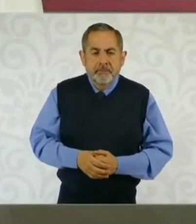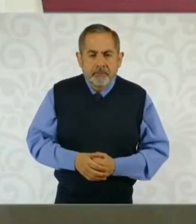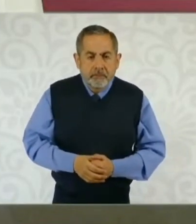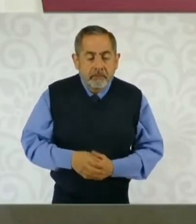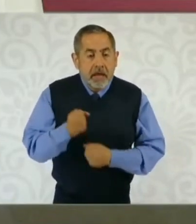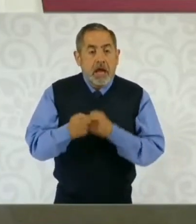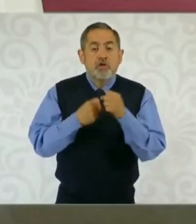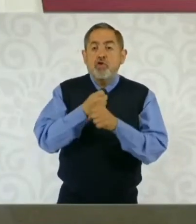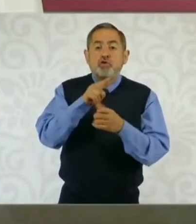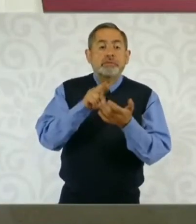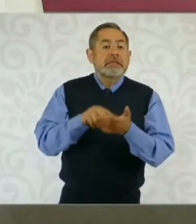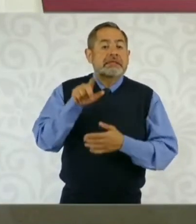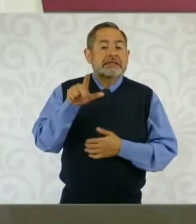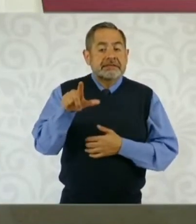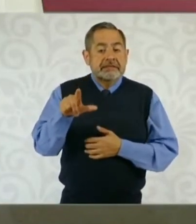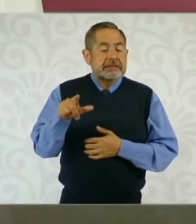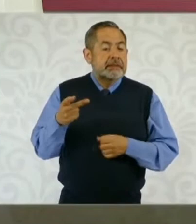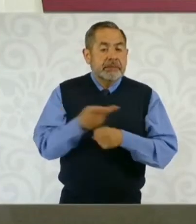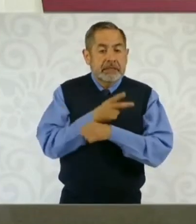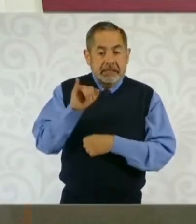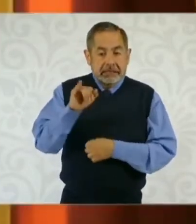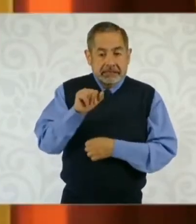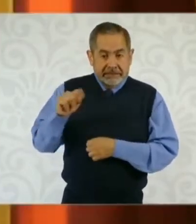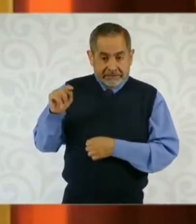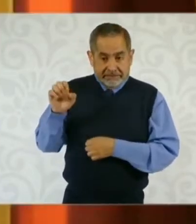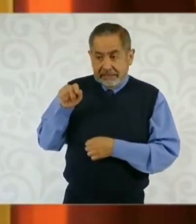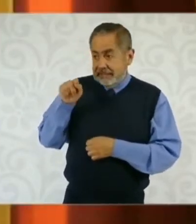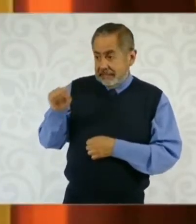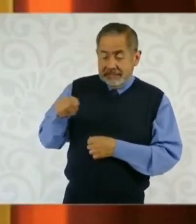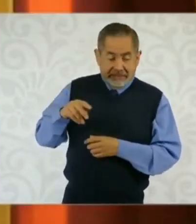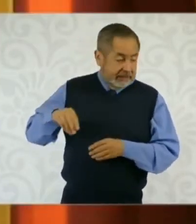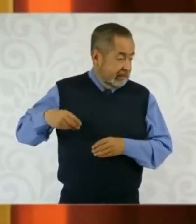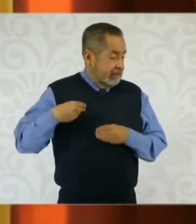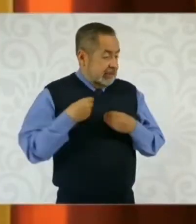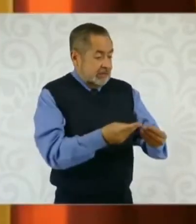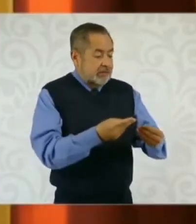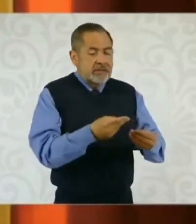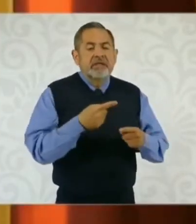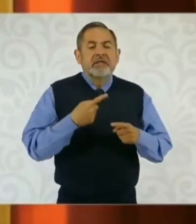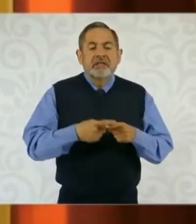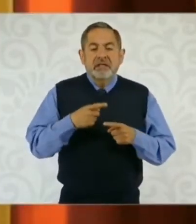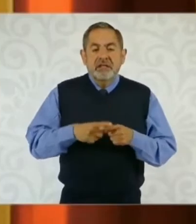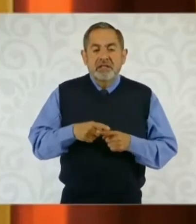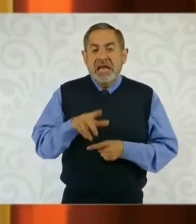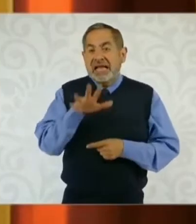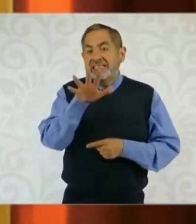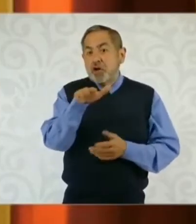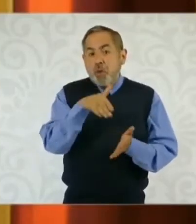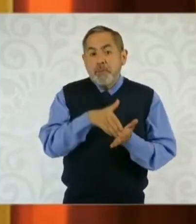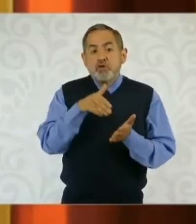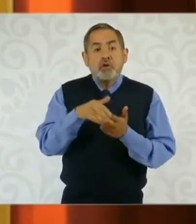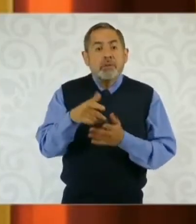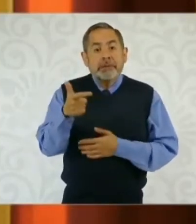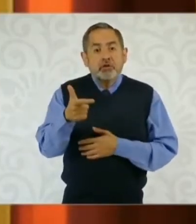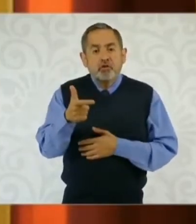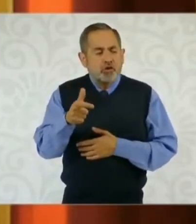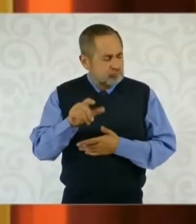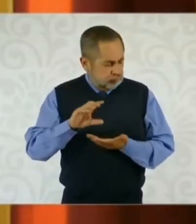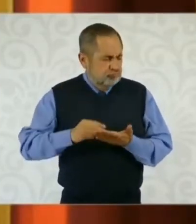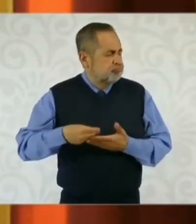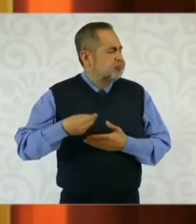En el 2017, el ISSSTE entregó a esta fundación 5 millones de